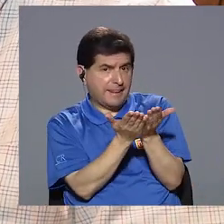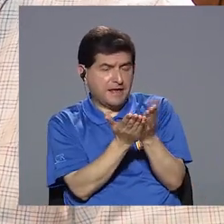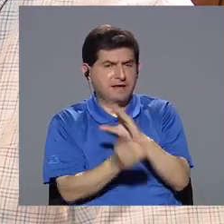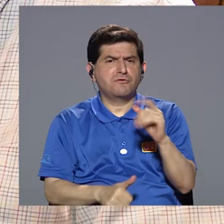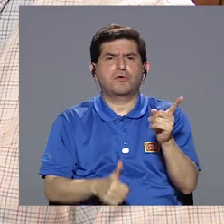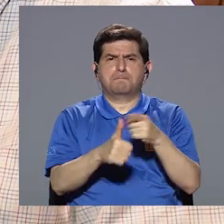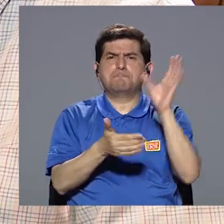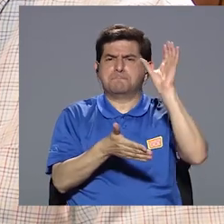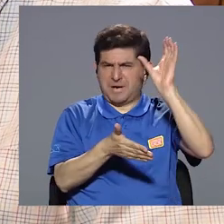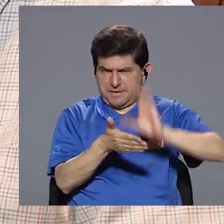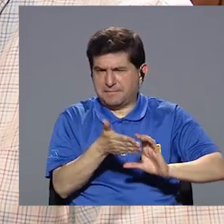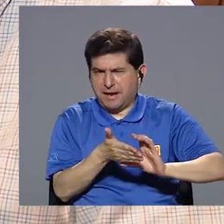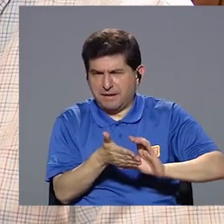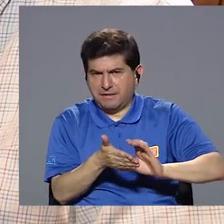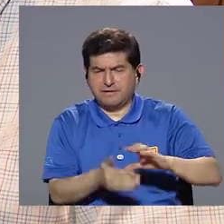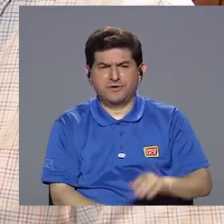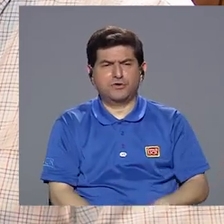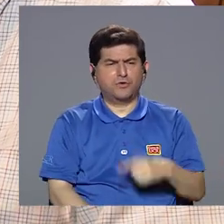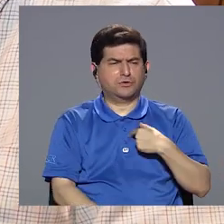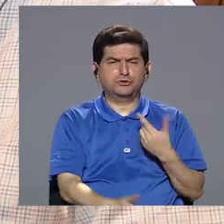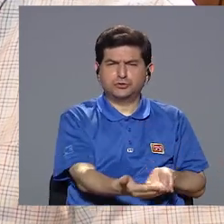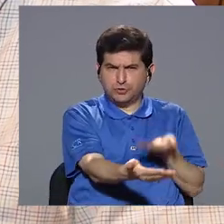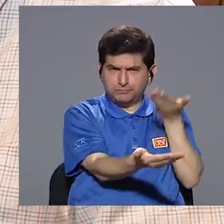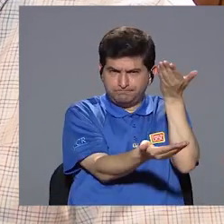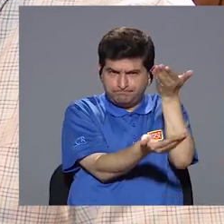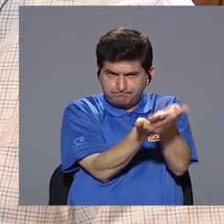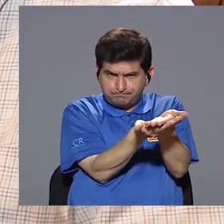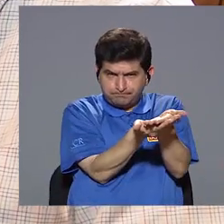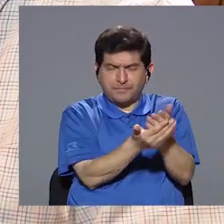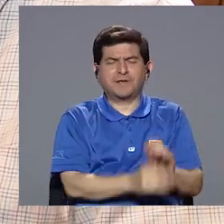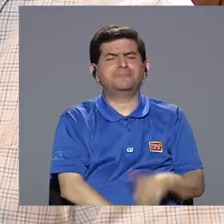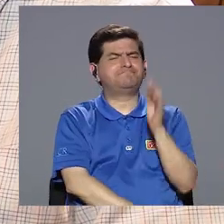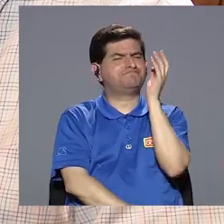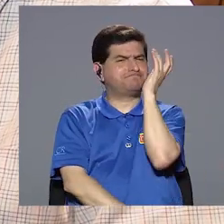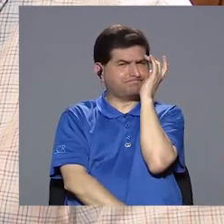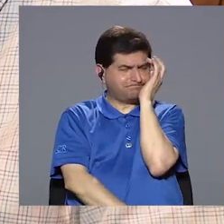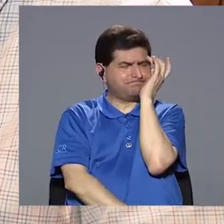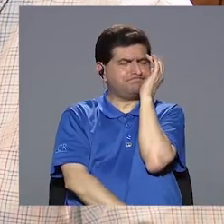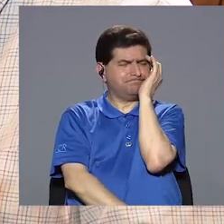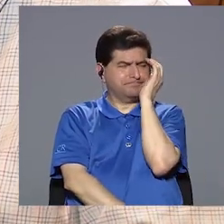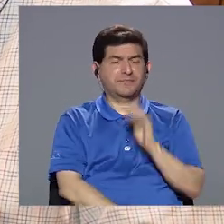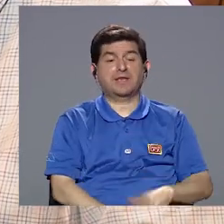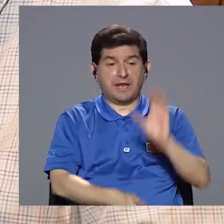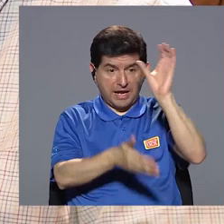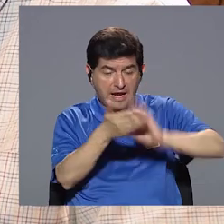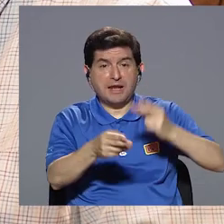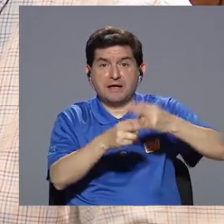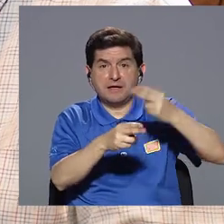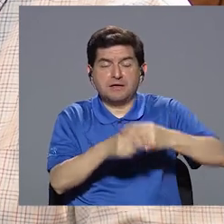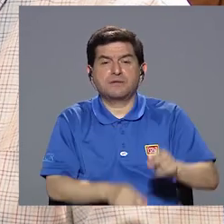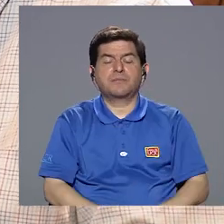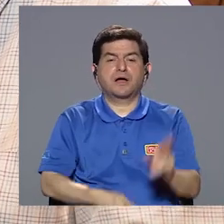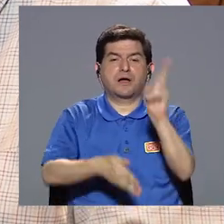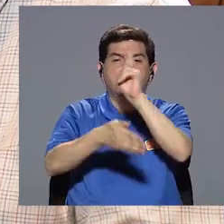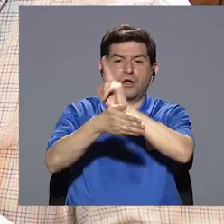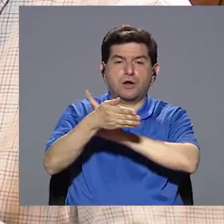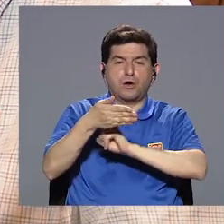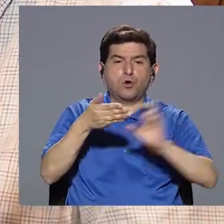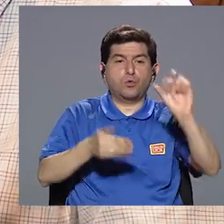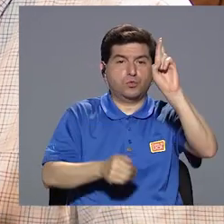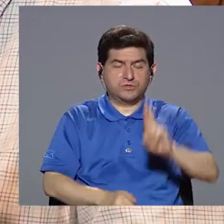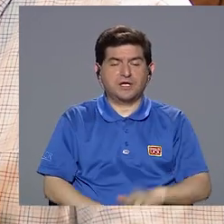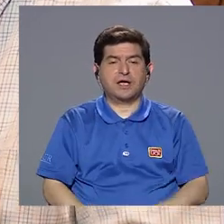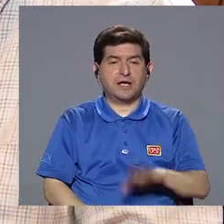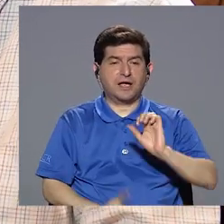en este libro y particularmente en el primer capítulo y yo lo que planteo es una gran preocupación y el capítulo de hecho se llama la